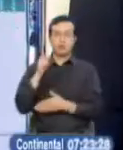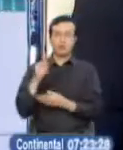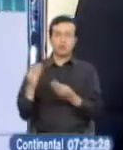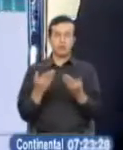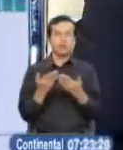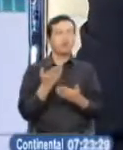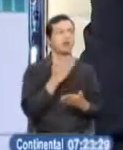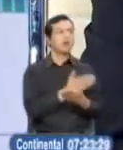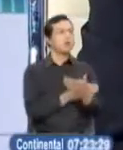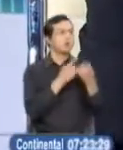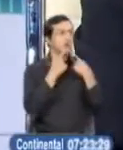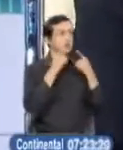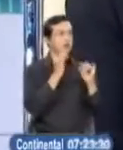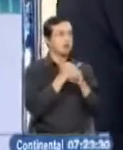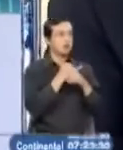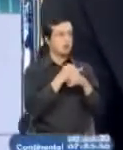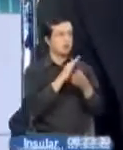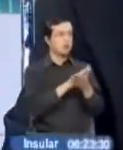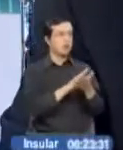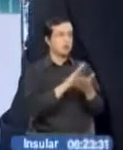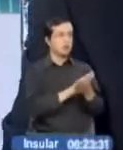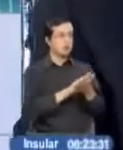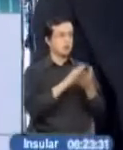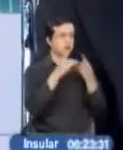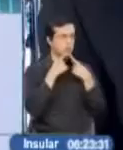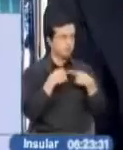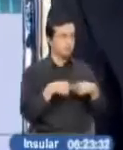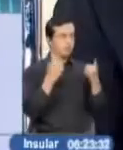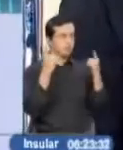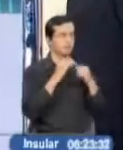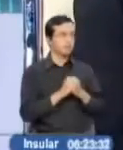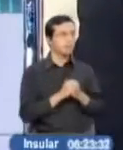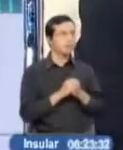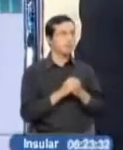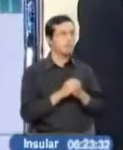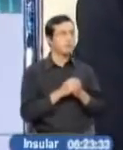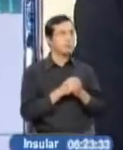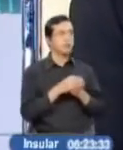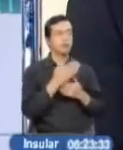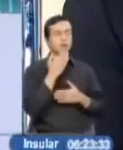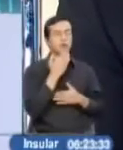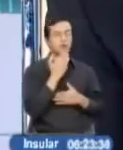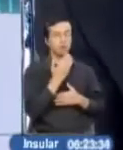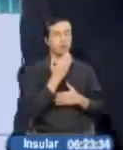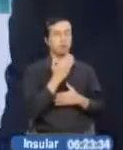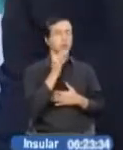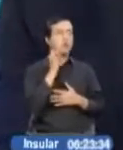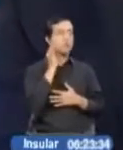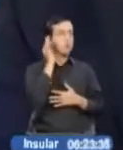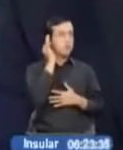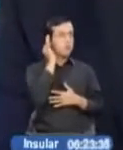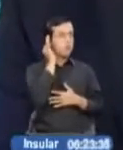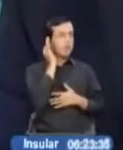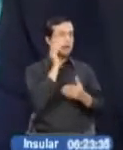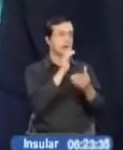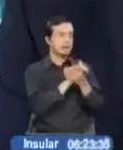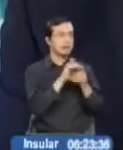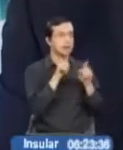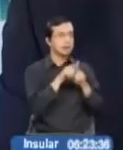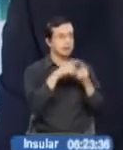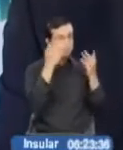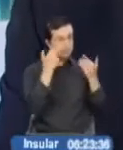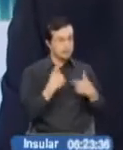vieja expresión, ingeniero, y me va a disculpar por mencionarla. La mujer del César no solo tiene que serlo, sino también parecerlo. Y